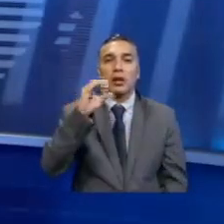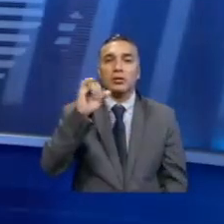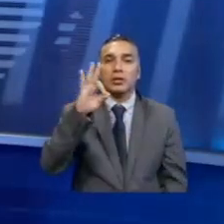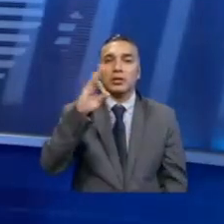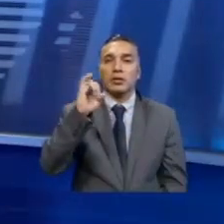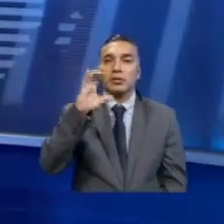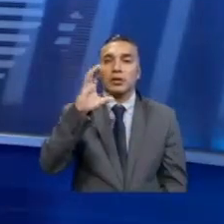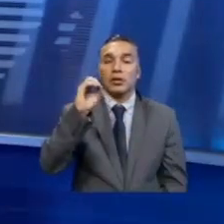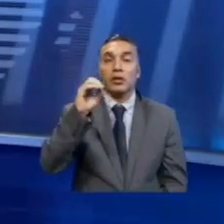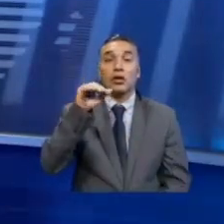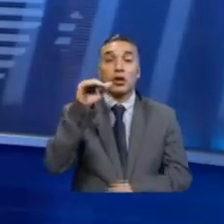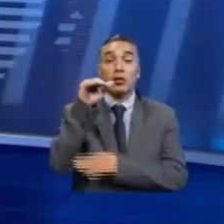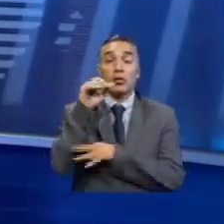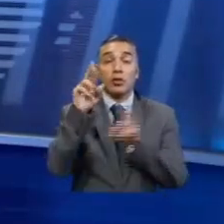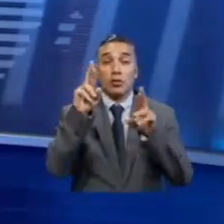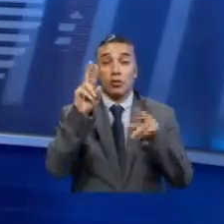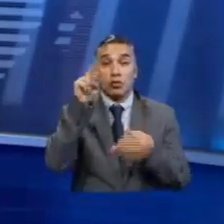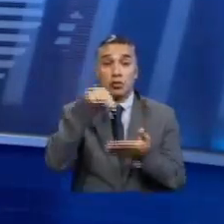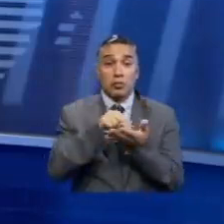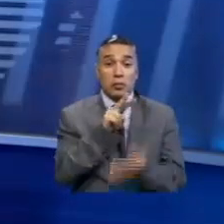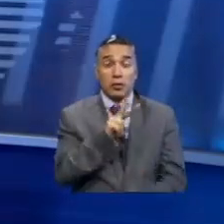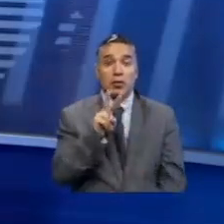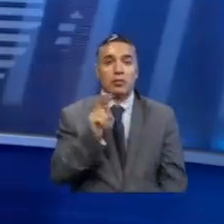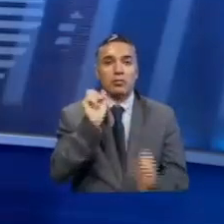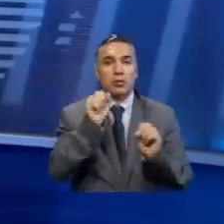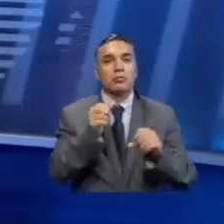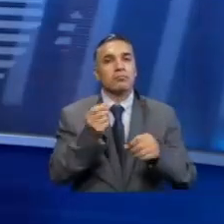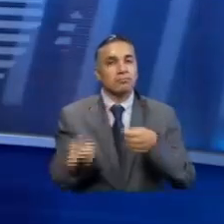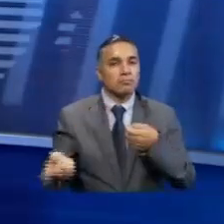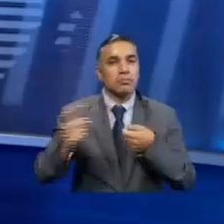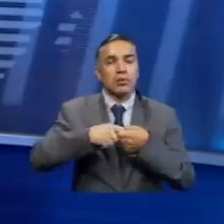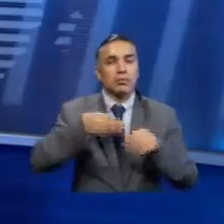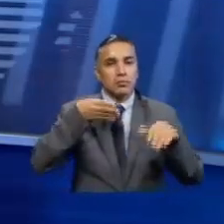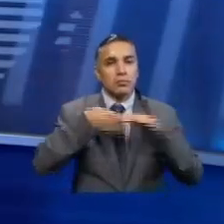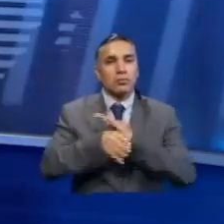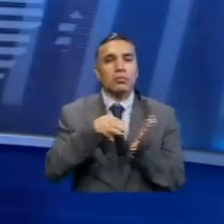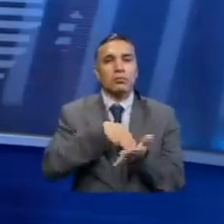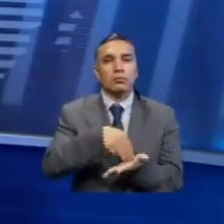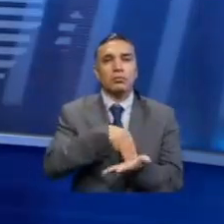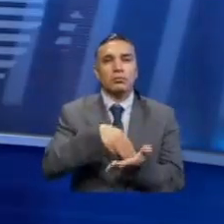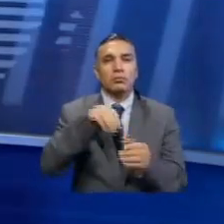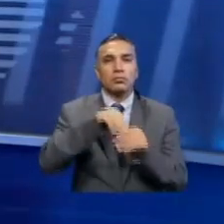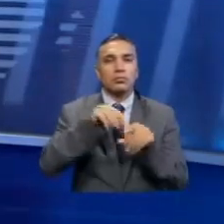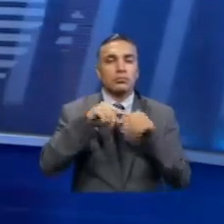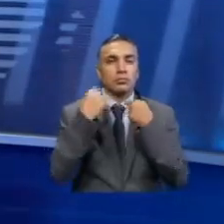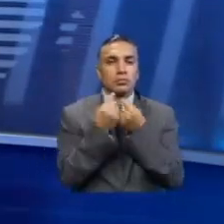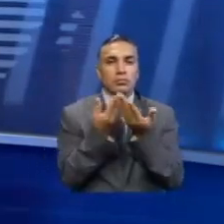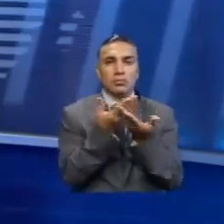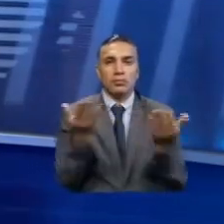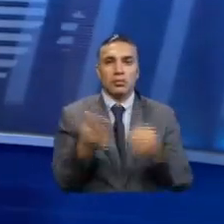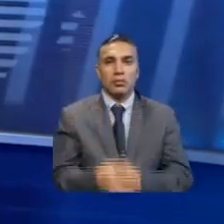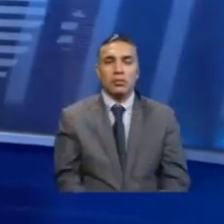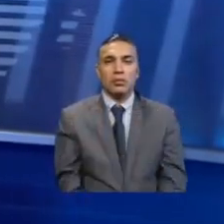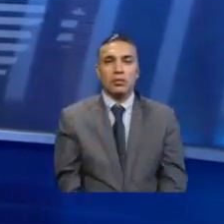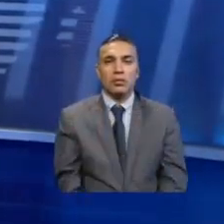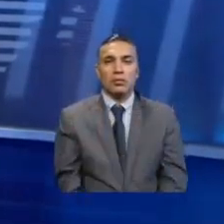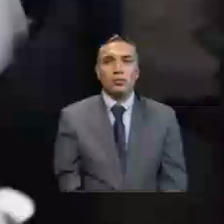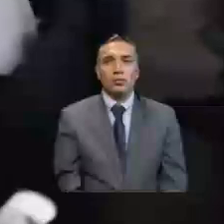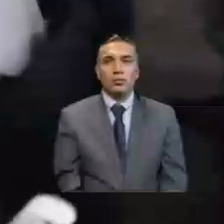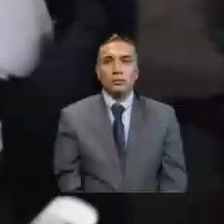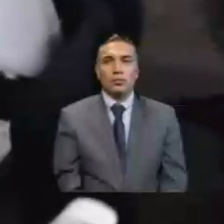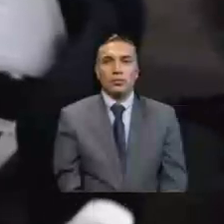donde Ecuador espera en este 2022 ingresar como miembro pleno de este bloque regional.